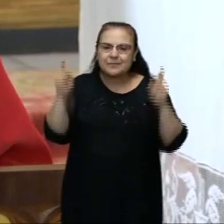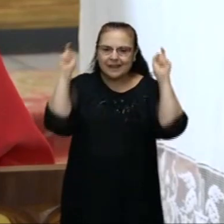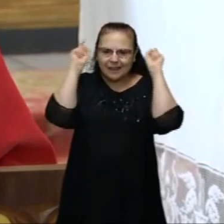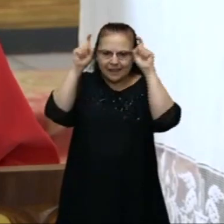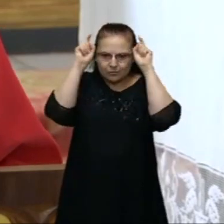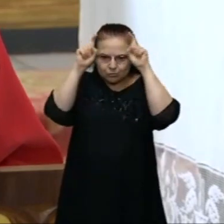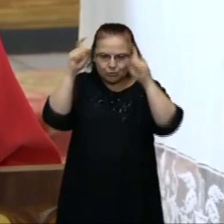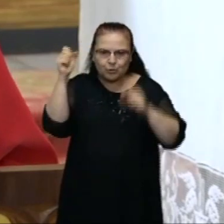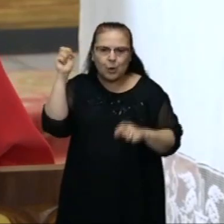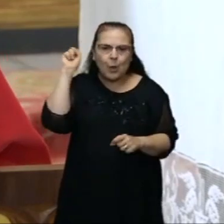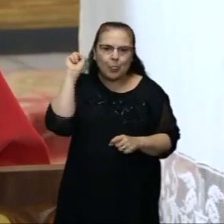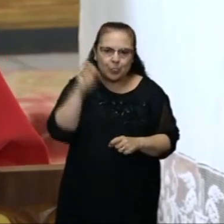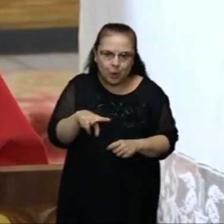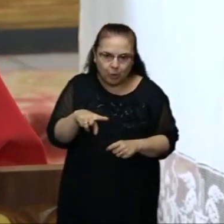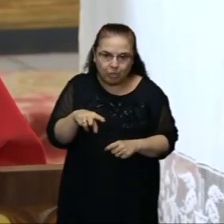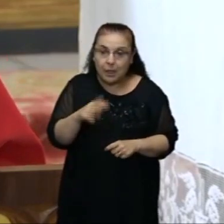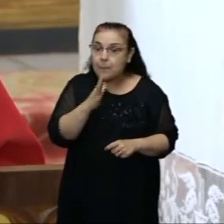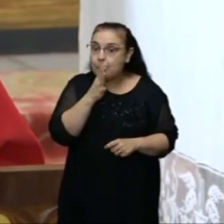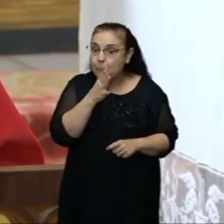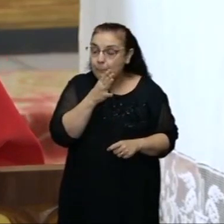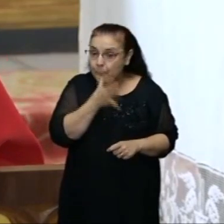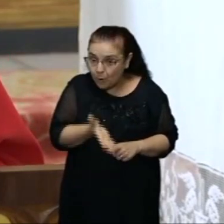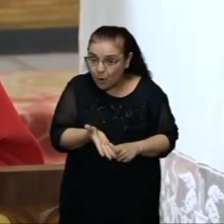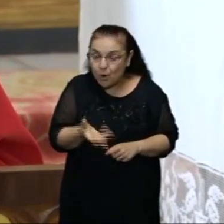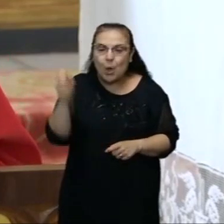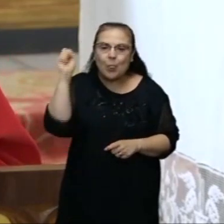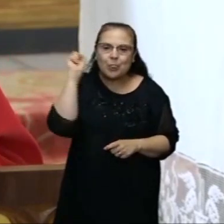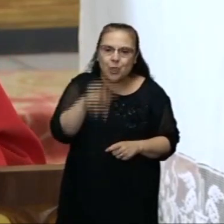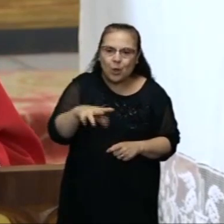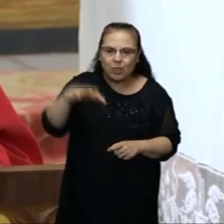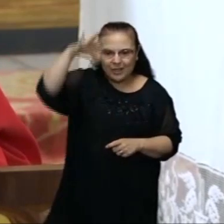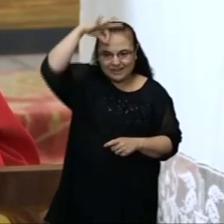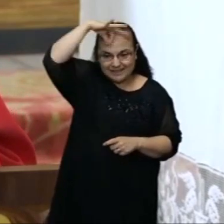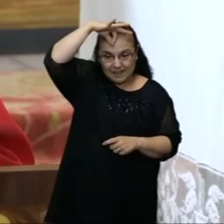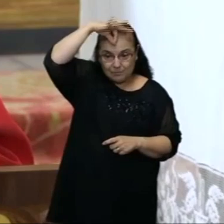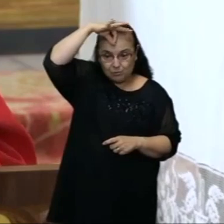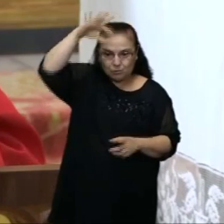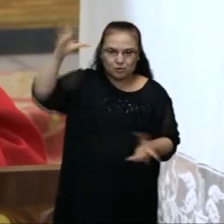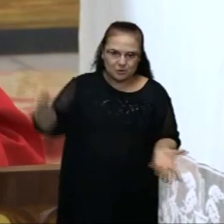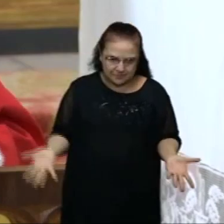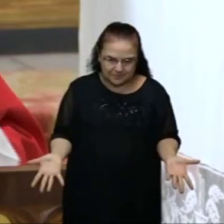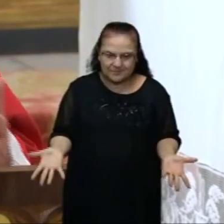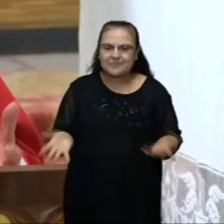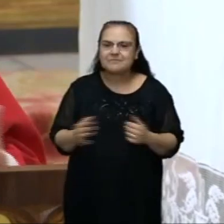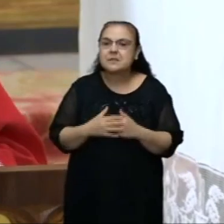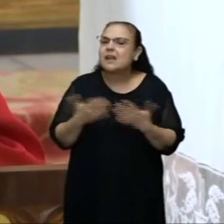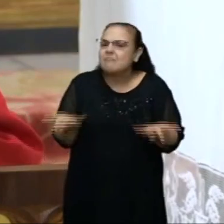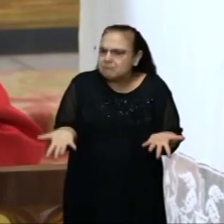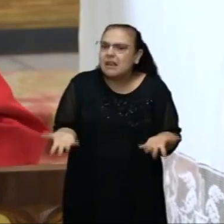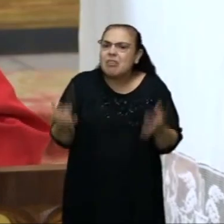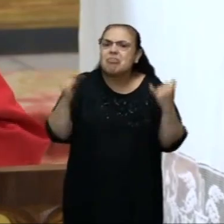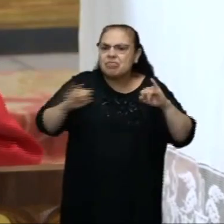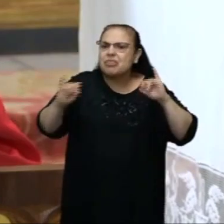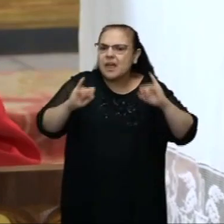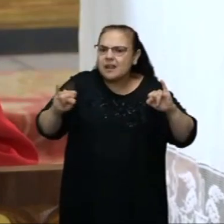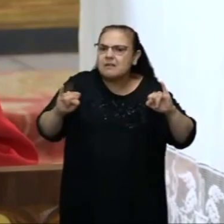según las 12 tribus de Israel. Es decir, que una vez que lo celebran de esa